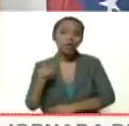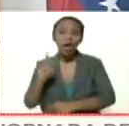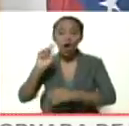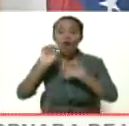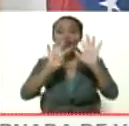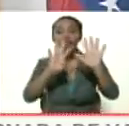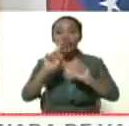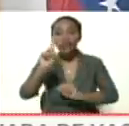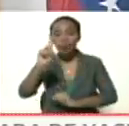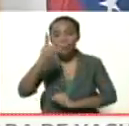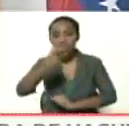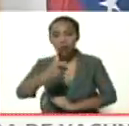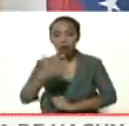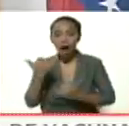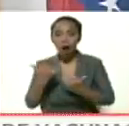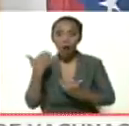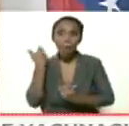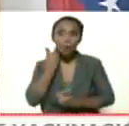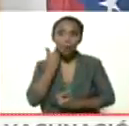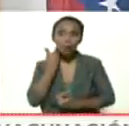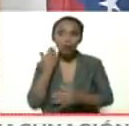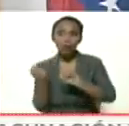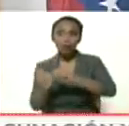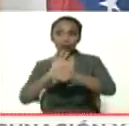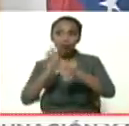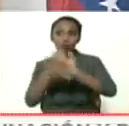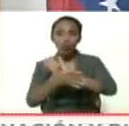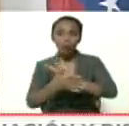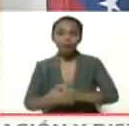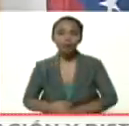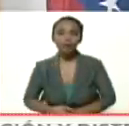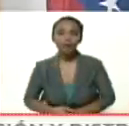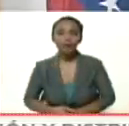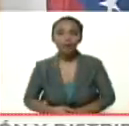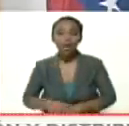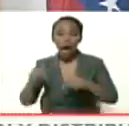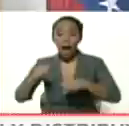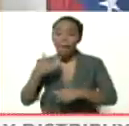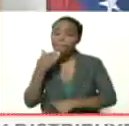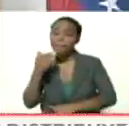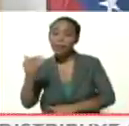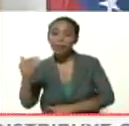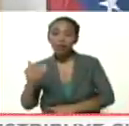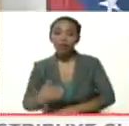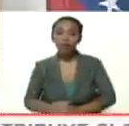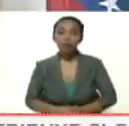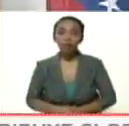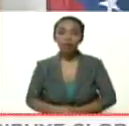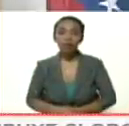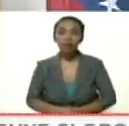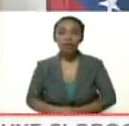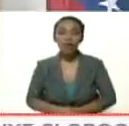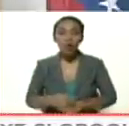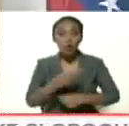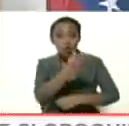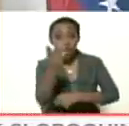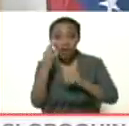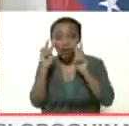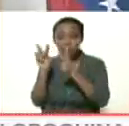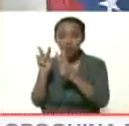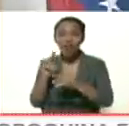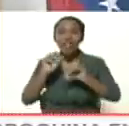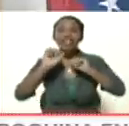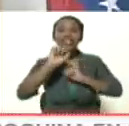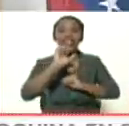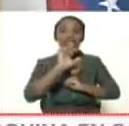91. Aquí tenemos, con su permiso, aquí están, fíjense ustedes, 39